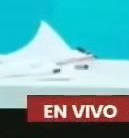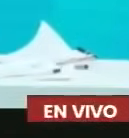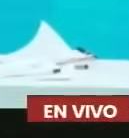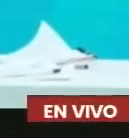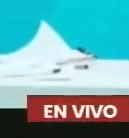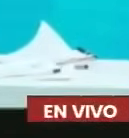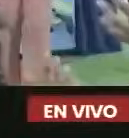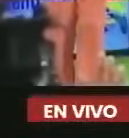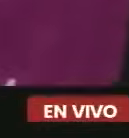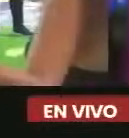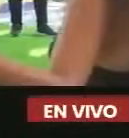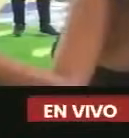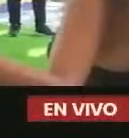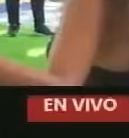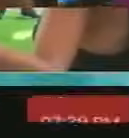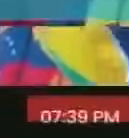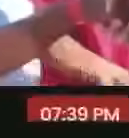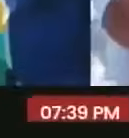Adelante.